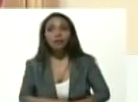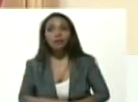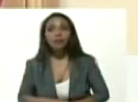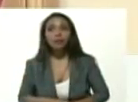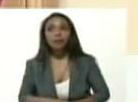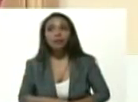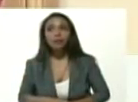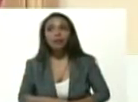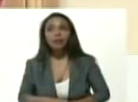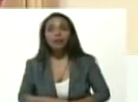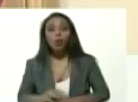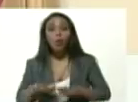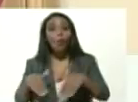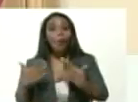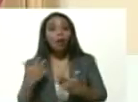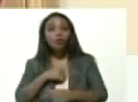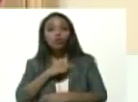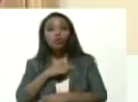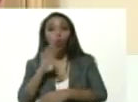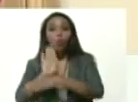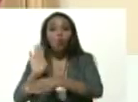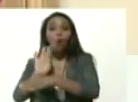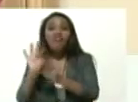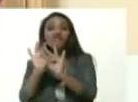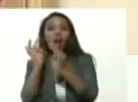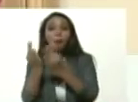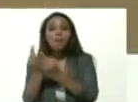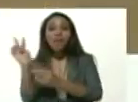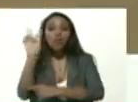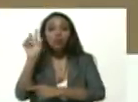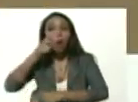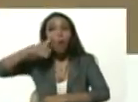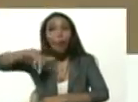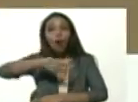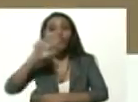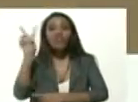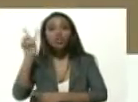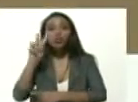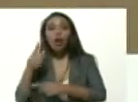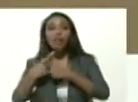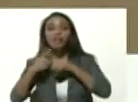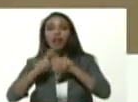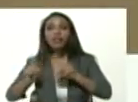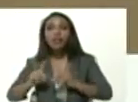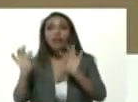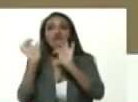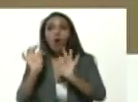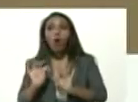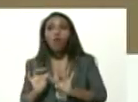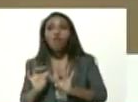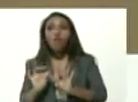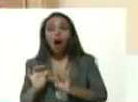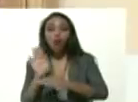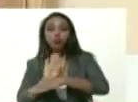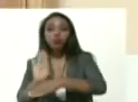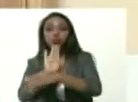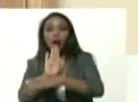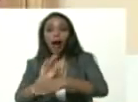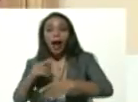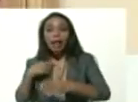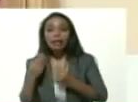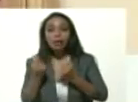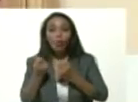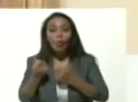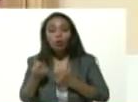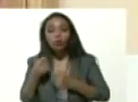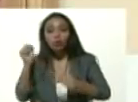con el cual protegemos a la familia venezolana, al pueblo de Venezuela en sus distintas formas y modalidades. Protegemos el ingreso de los